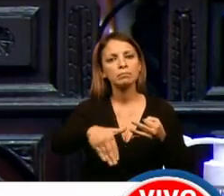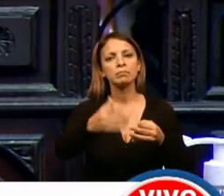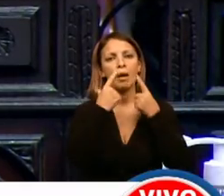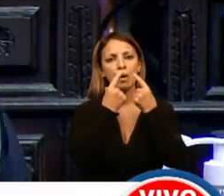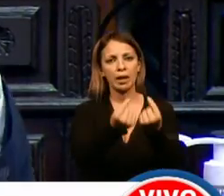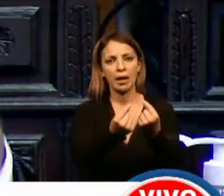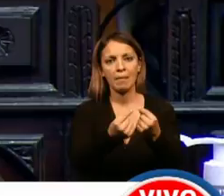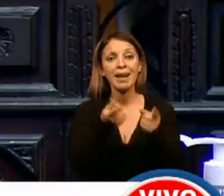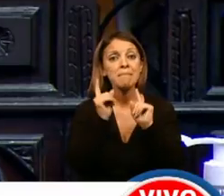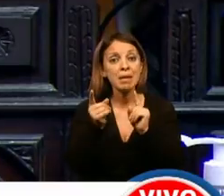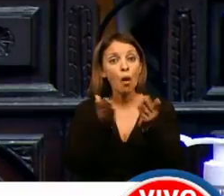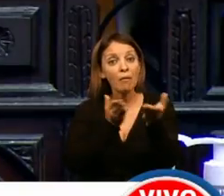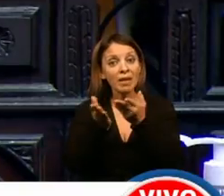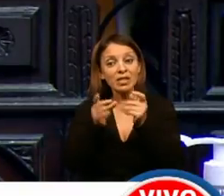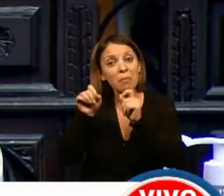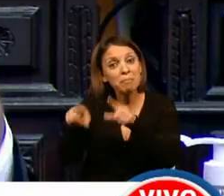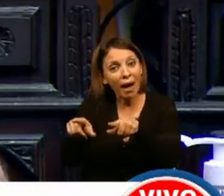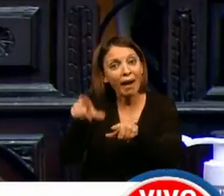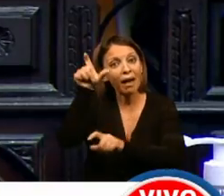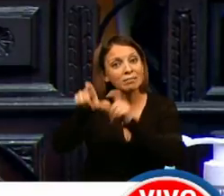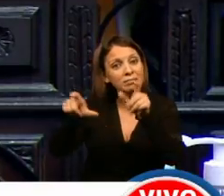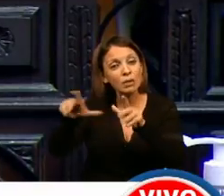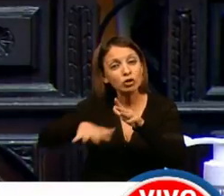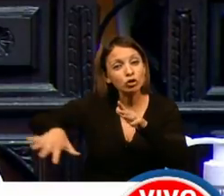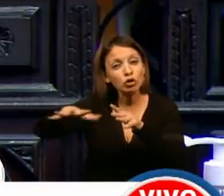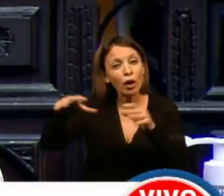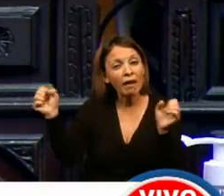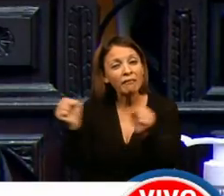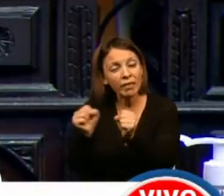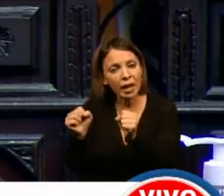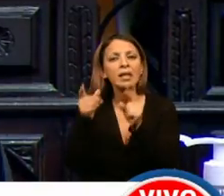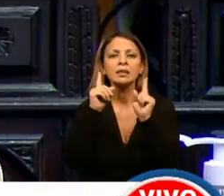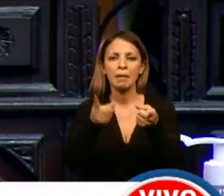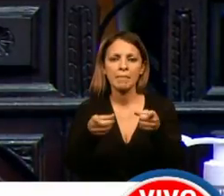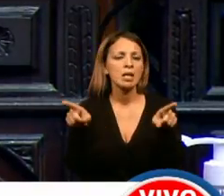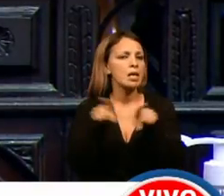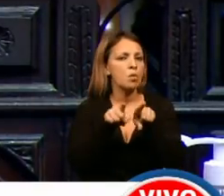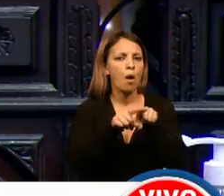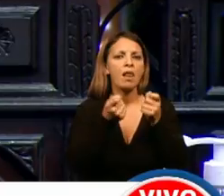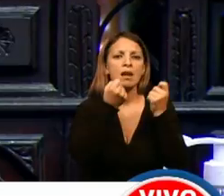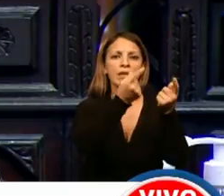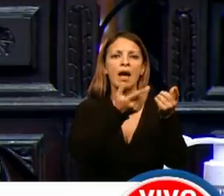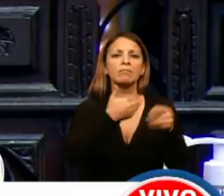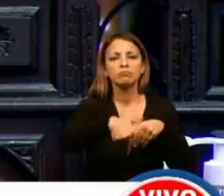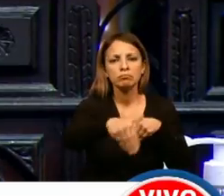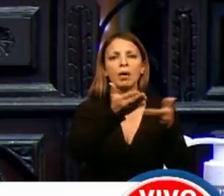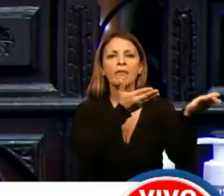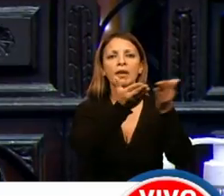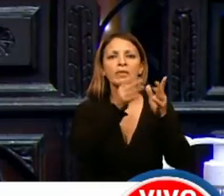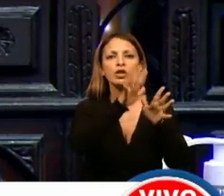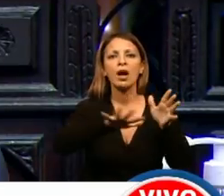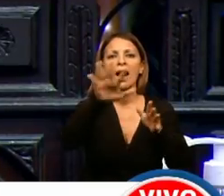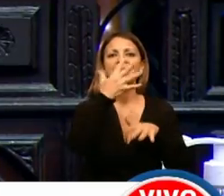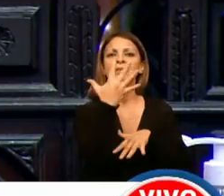que este mismo beneficio que tienen las zonas frías tengan estas cinco provincias que hoy no tienen